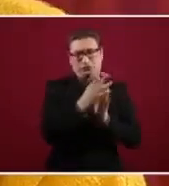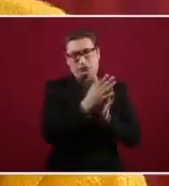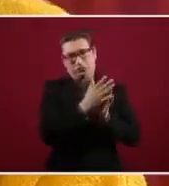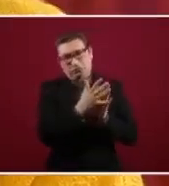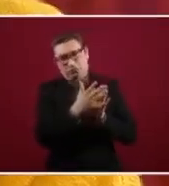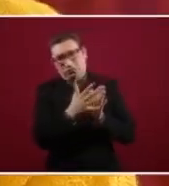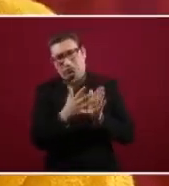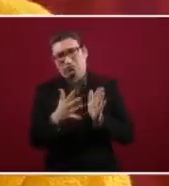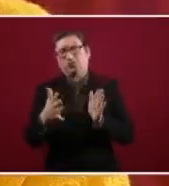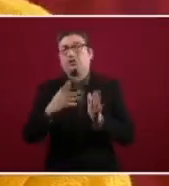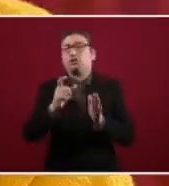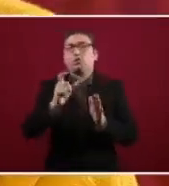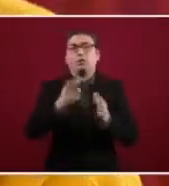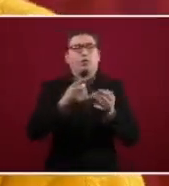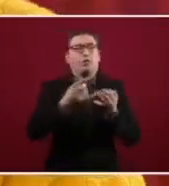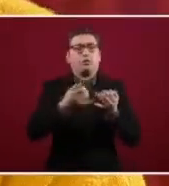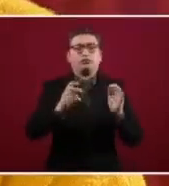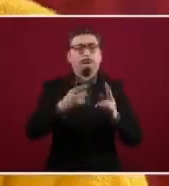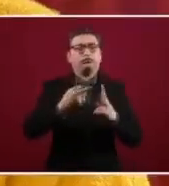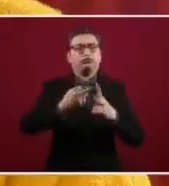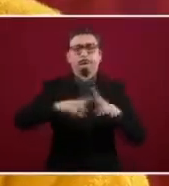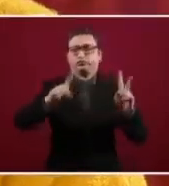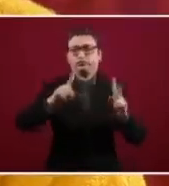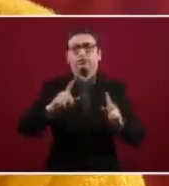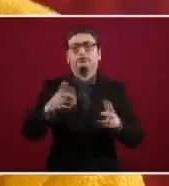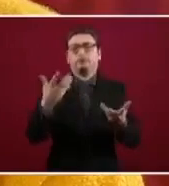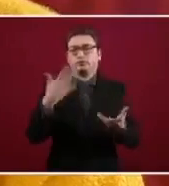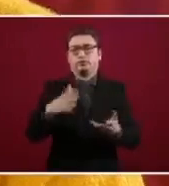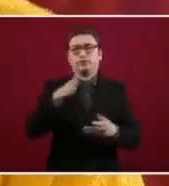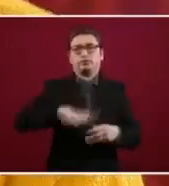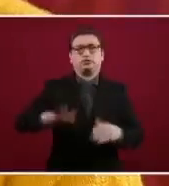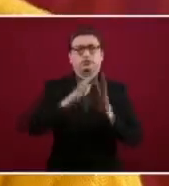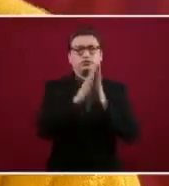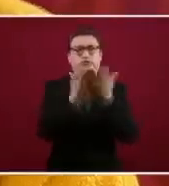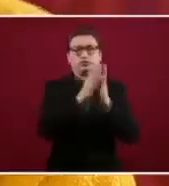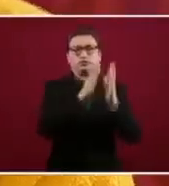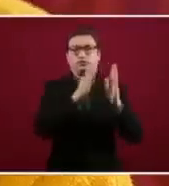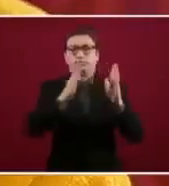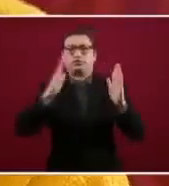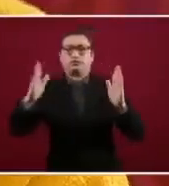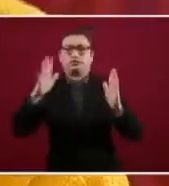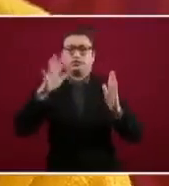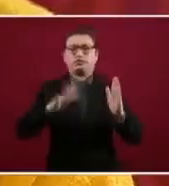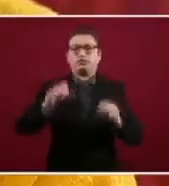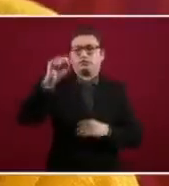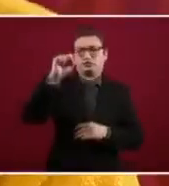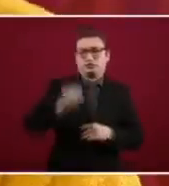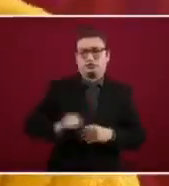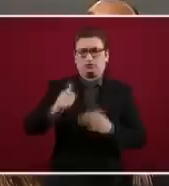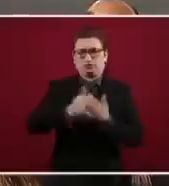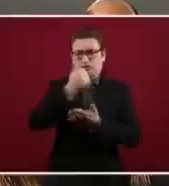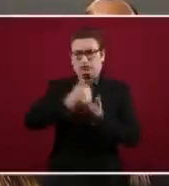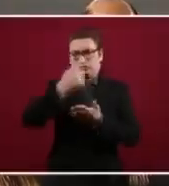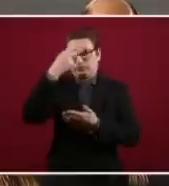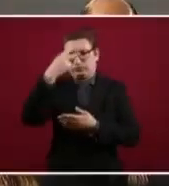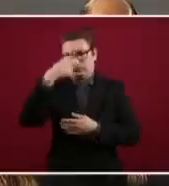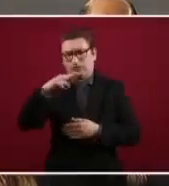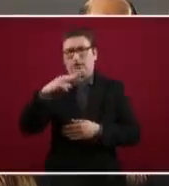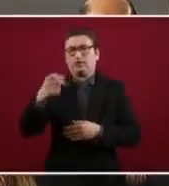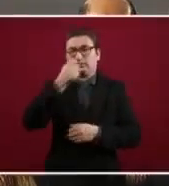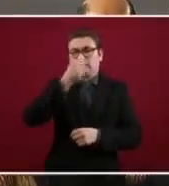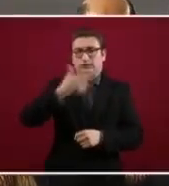dar el banderazo de salida estaremos en una librería del sur de la ciudad de méxico el secretario de